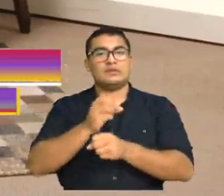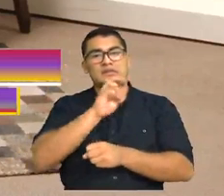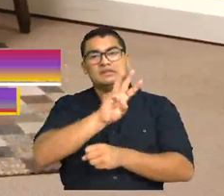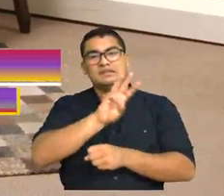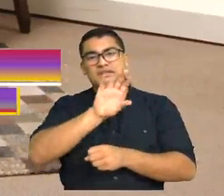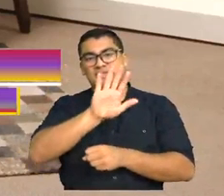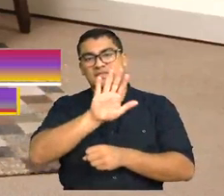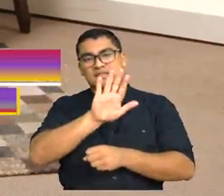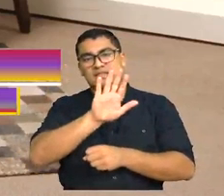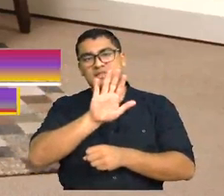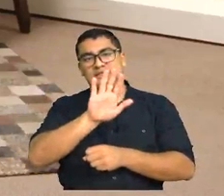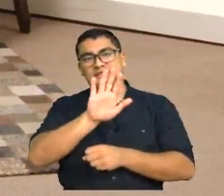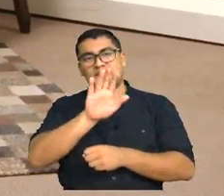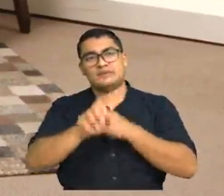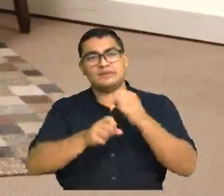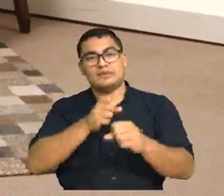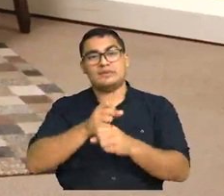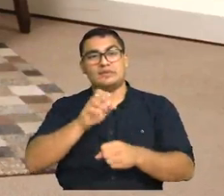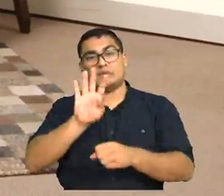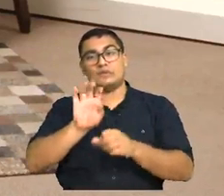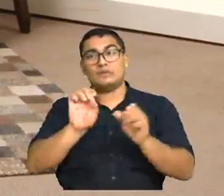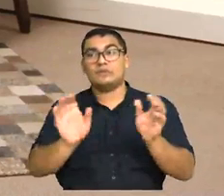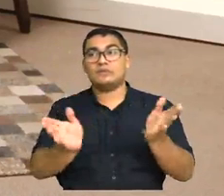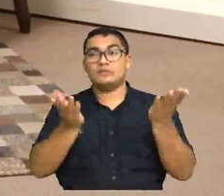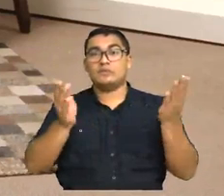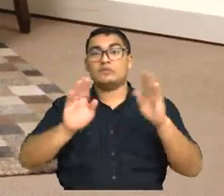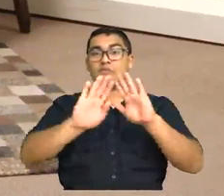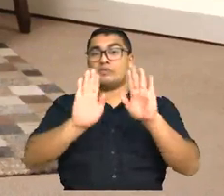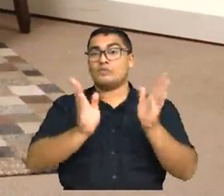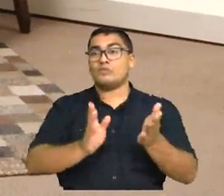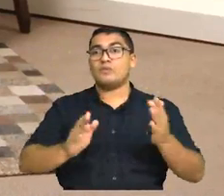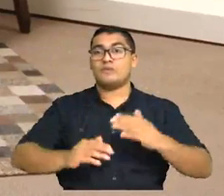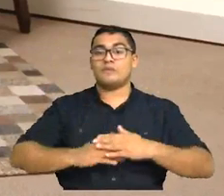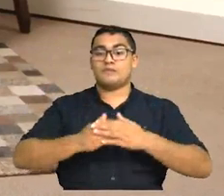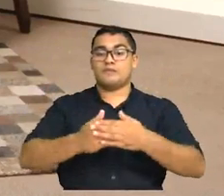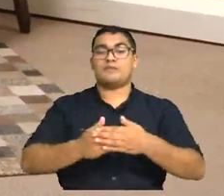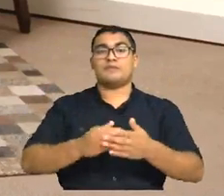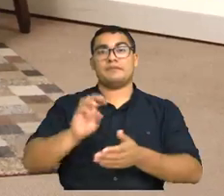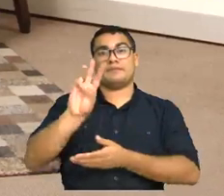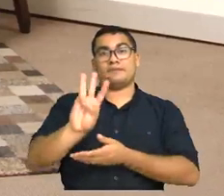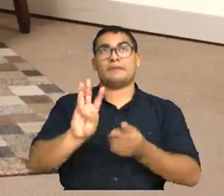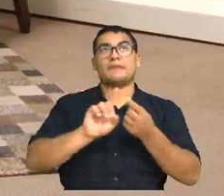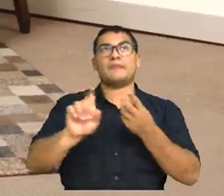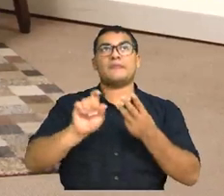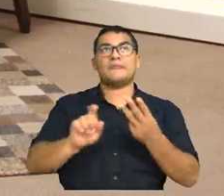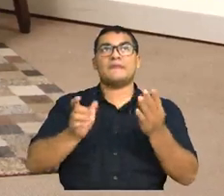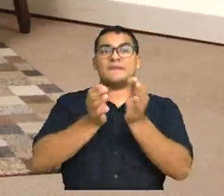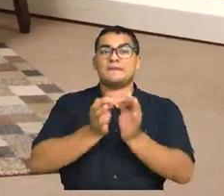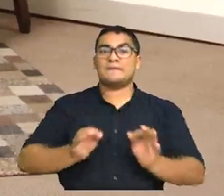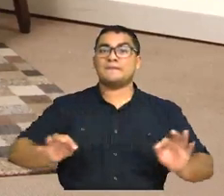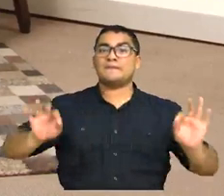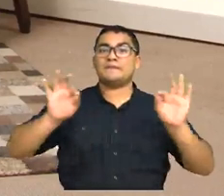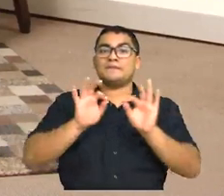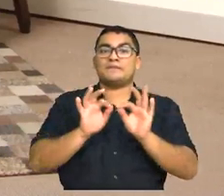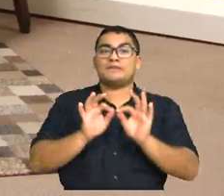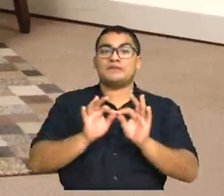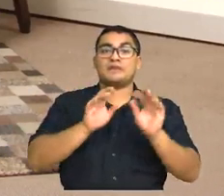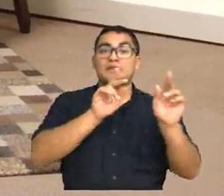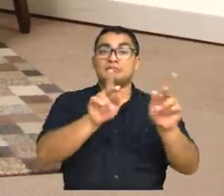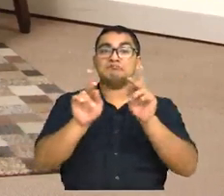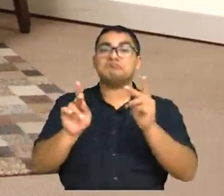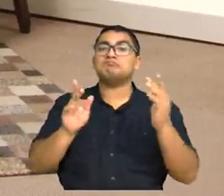40 en adelante, ¿verdad? Para mujeres embarazadas arriba de 3 meses también. Importante participar también porque y abrir las puertas de nuestros hogares